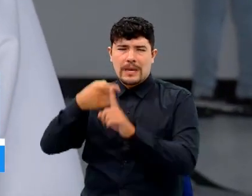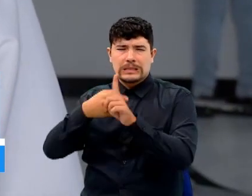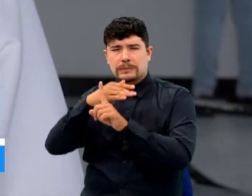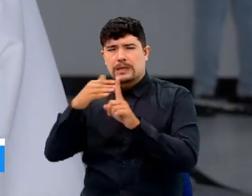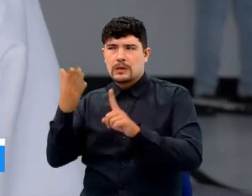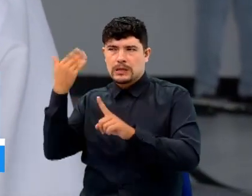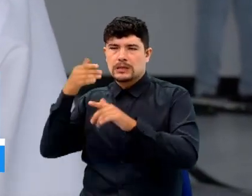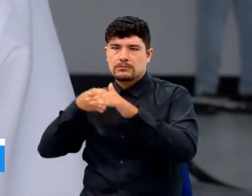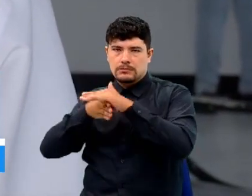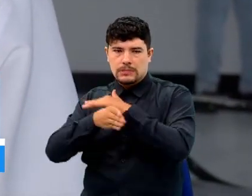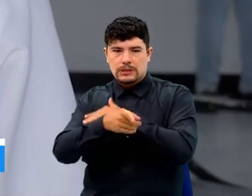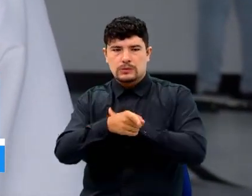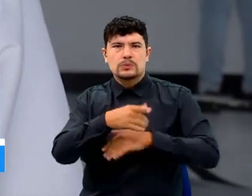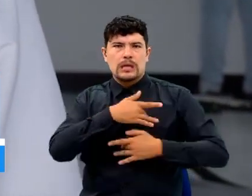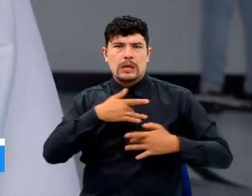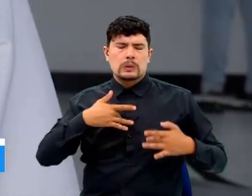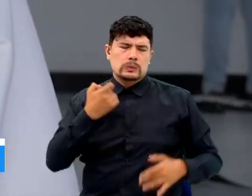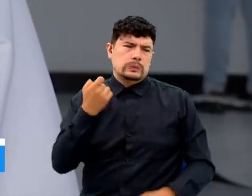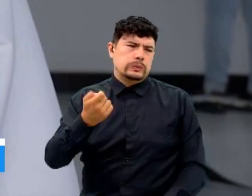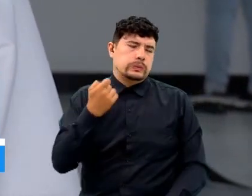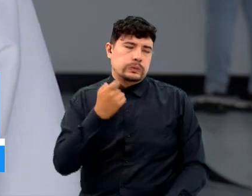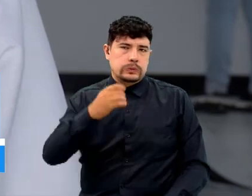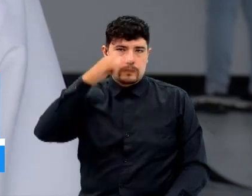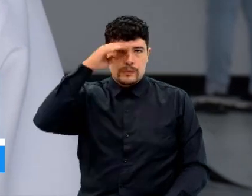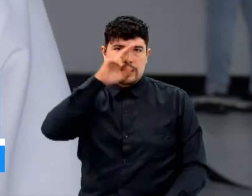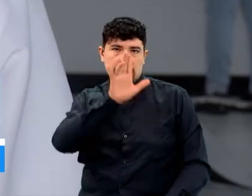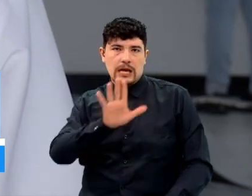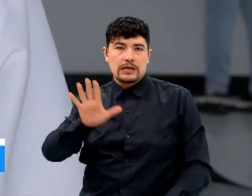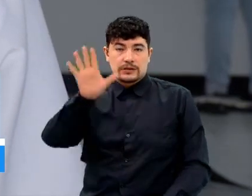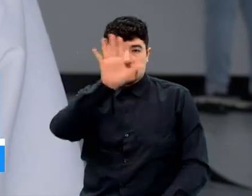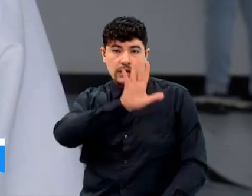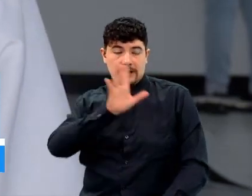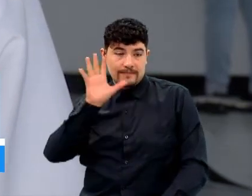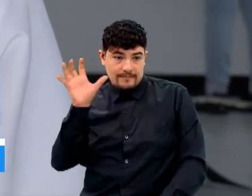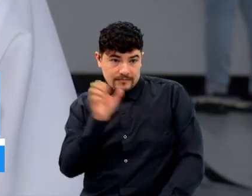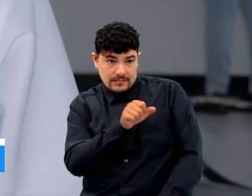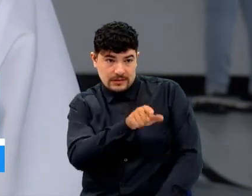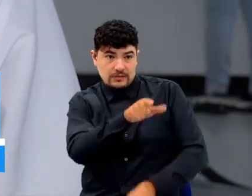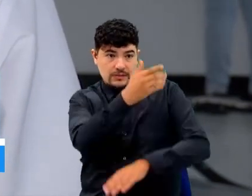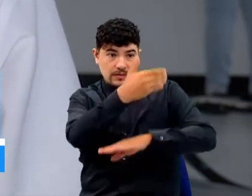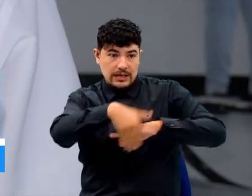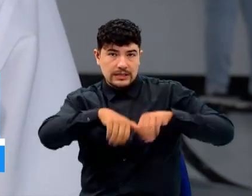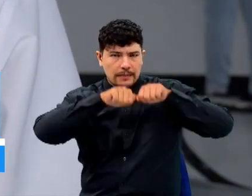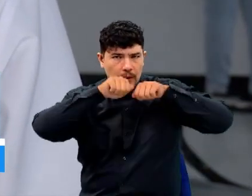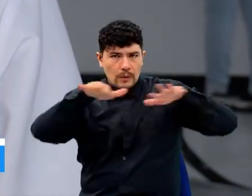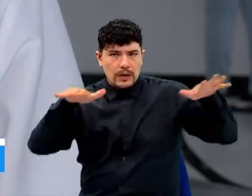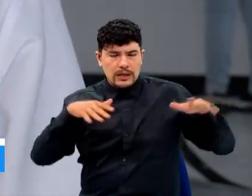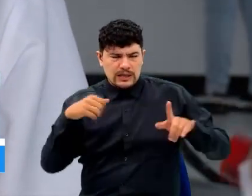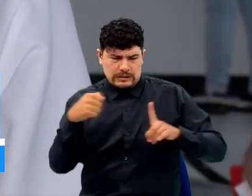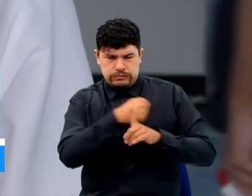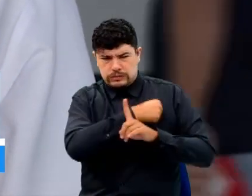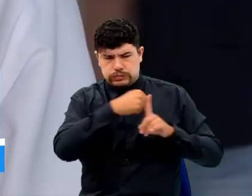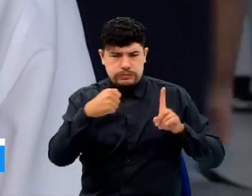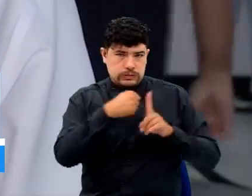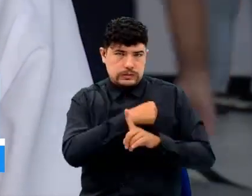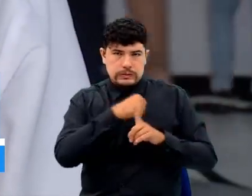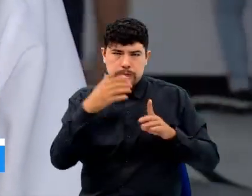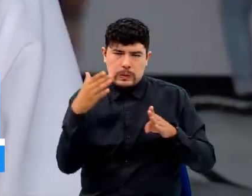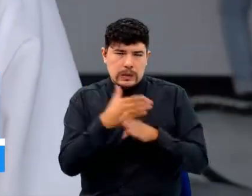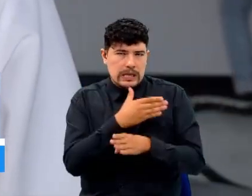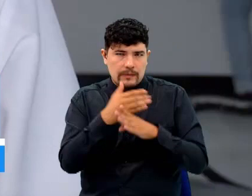ingresa muy malas condiciones fue traído por la policía al ser encontrado en vía pública con múltiples traumas